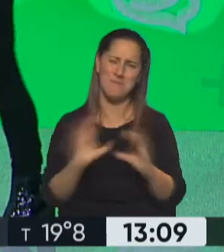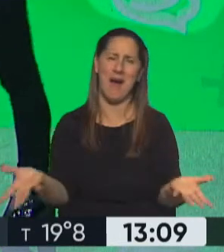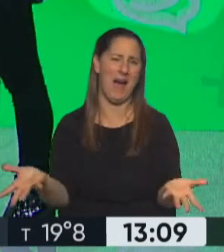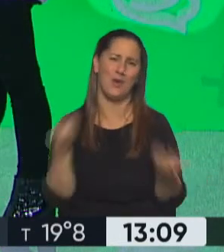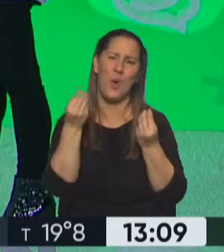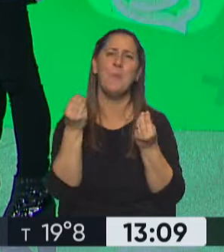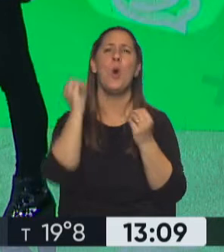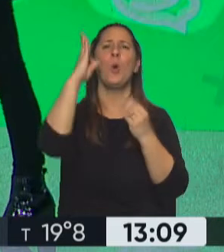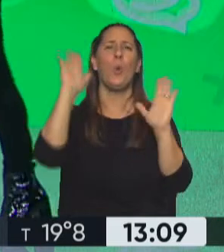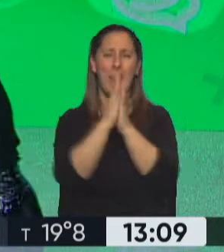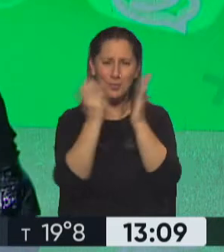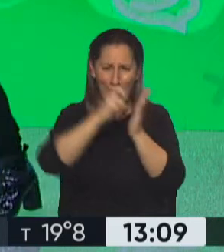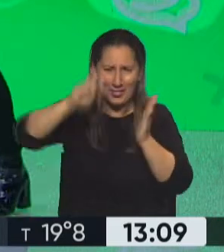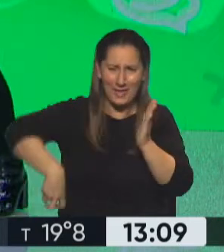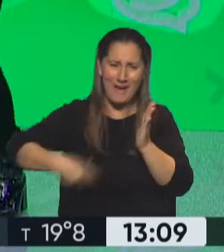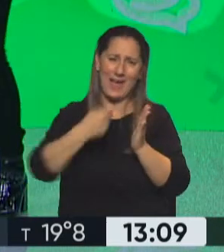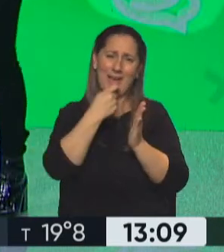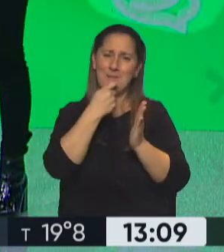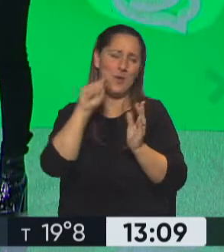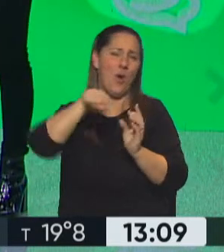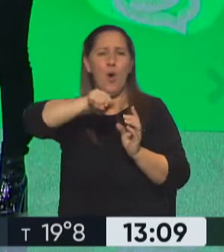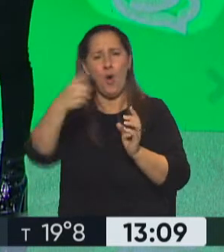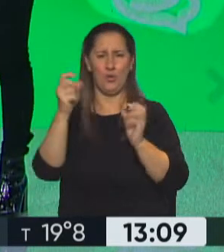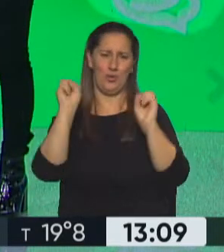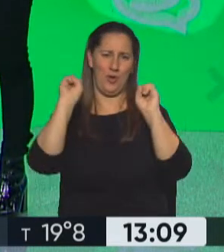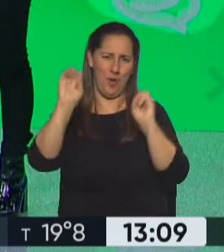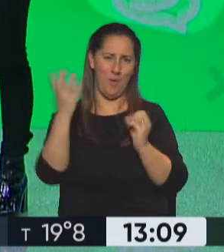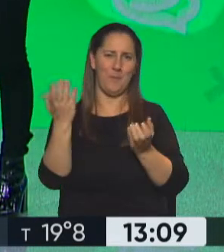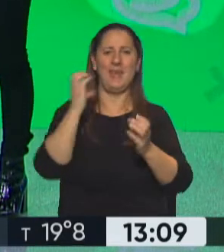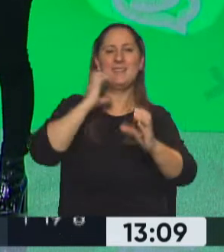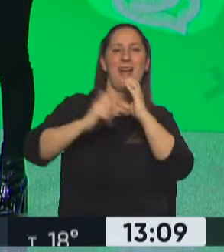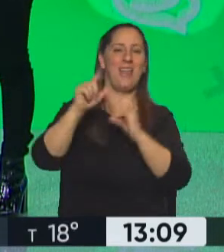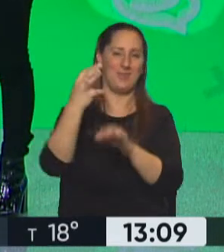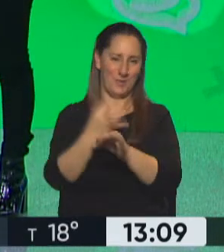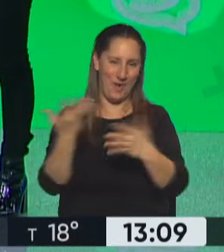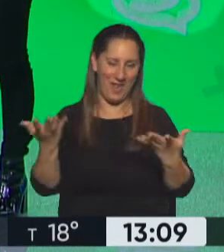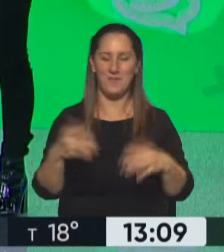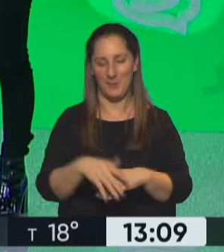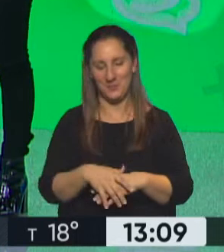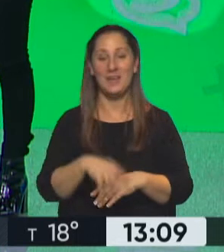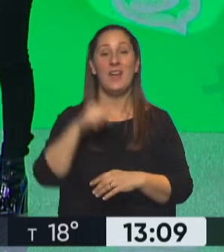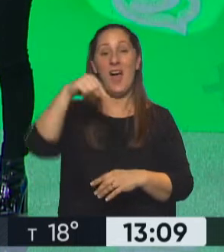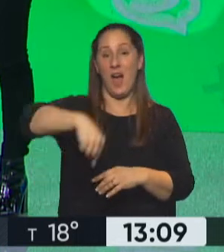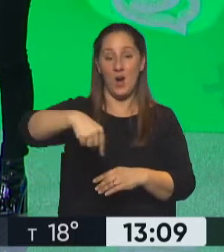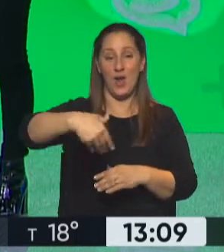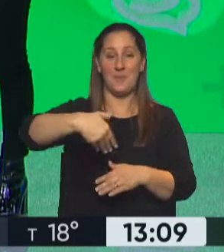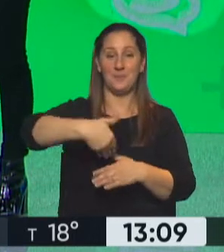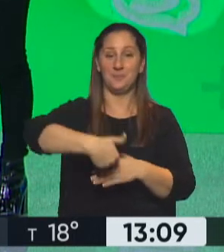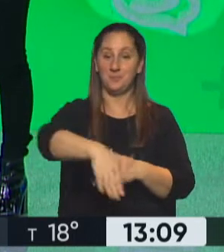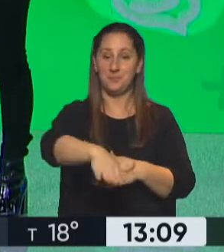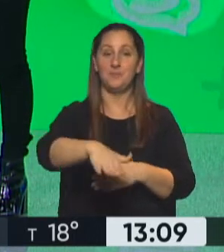justo hoy, pero. Club de Lectura. Justo el Club de Lectura. Ponele chat del colegio. Claro. A partir de ahora, todos estos